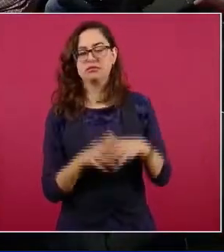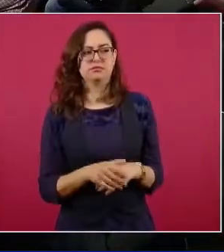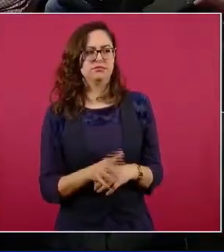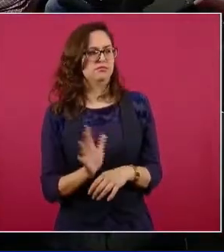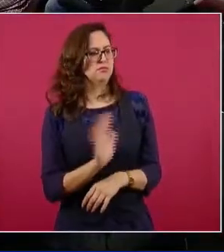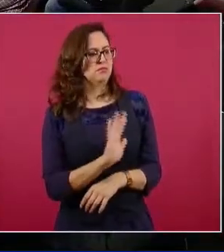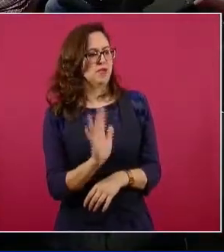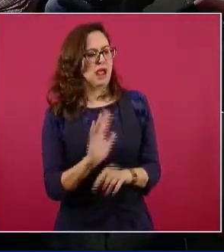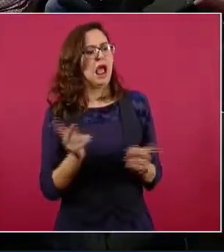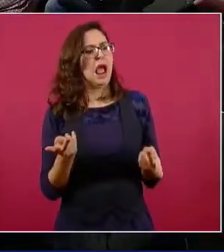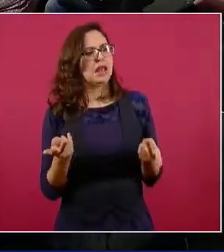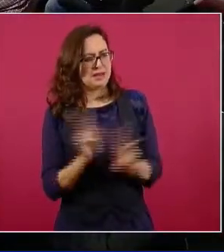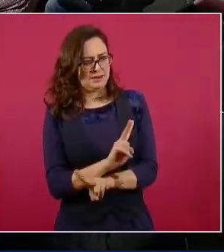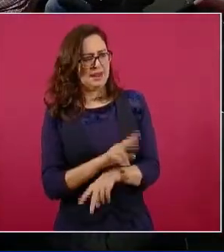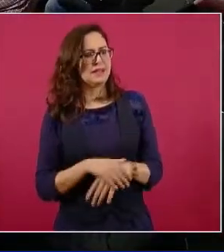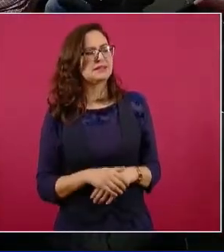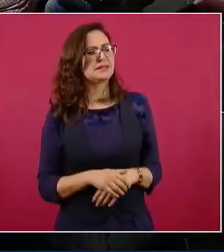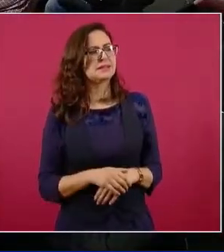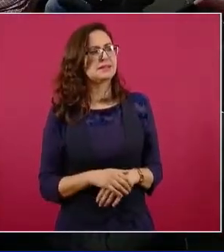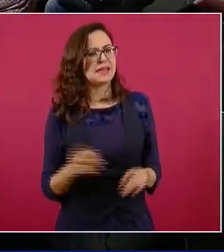a ver si gotea